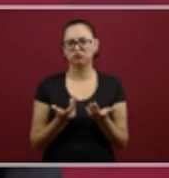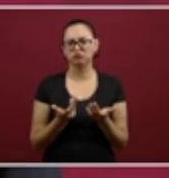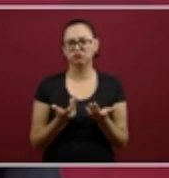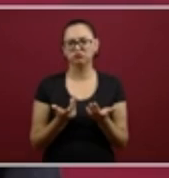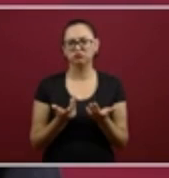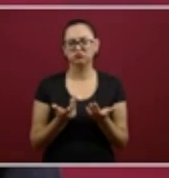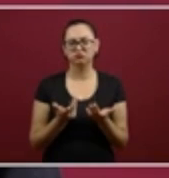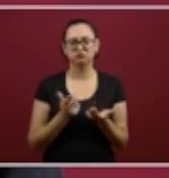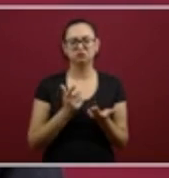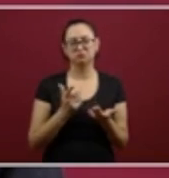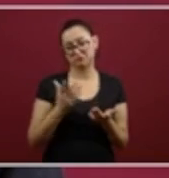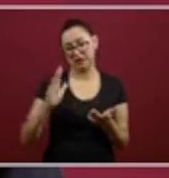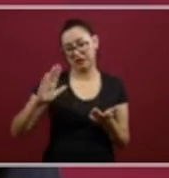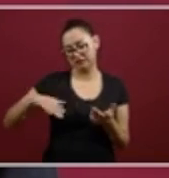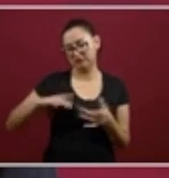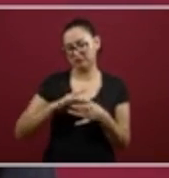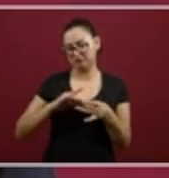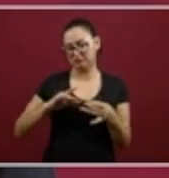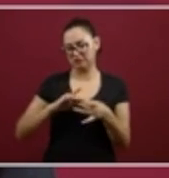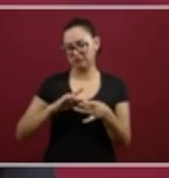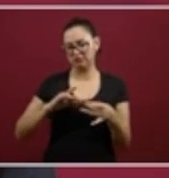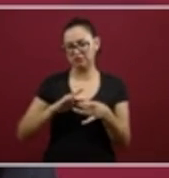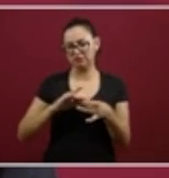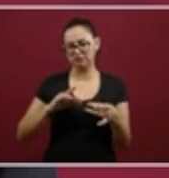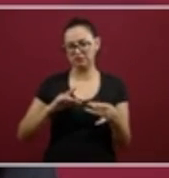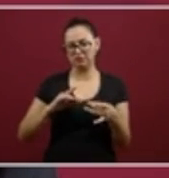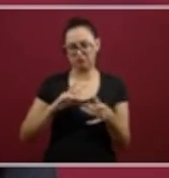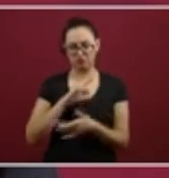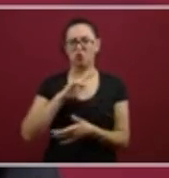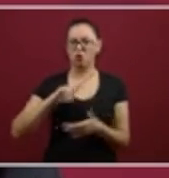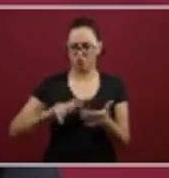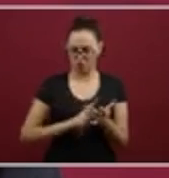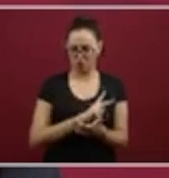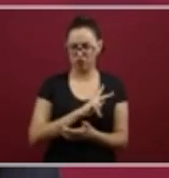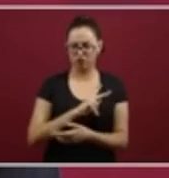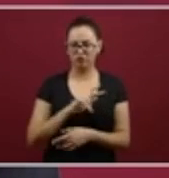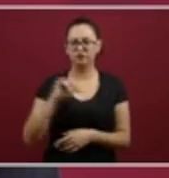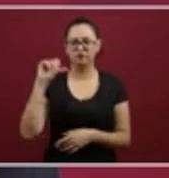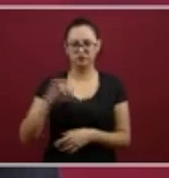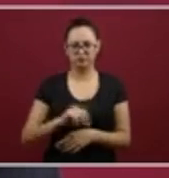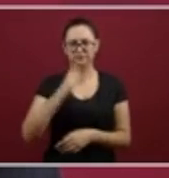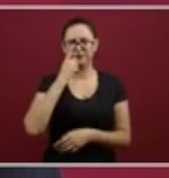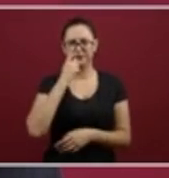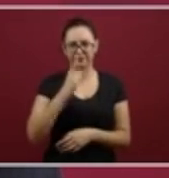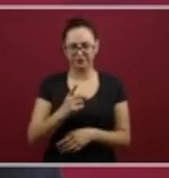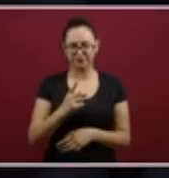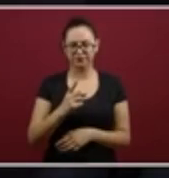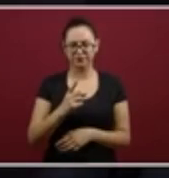Ya dije, y si no lo repito,